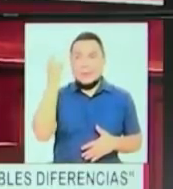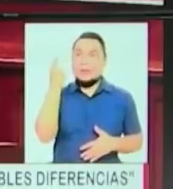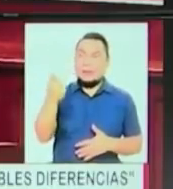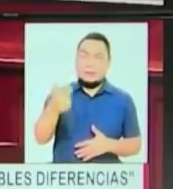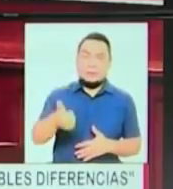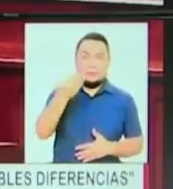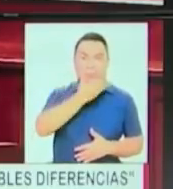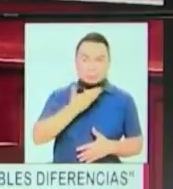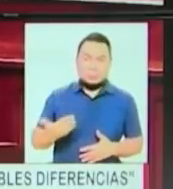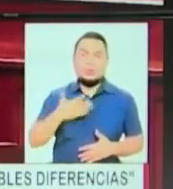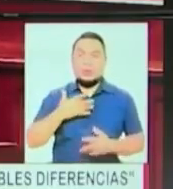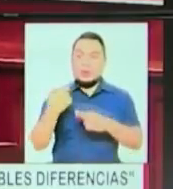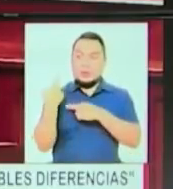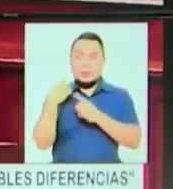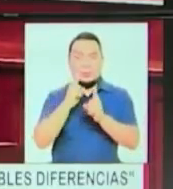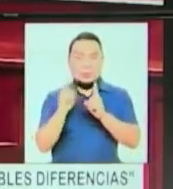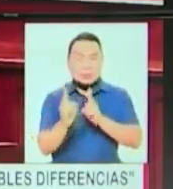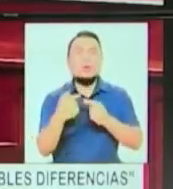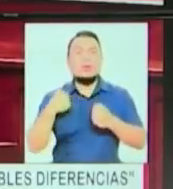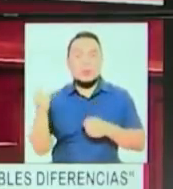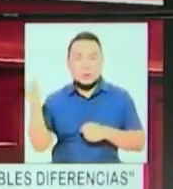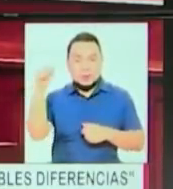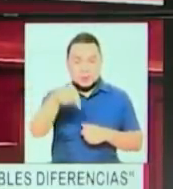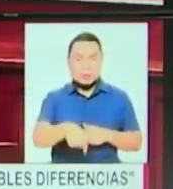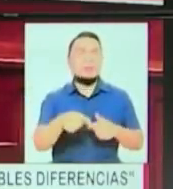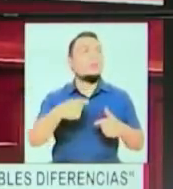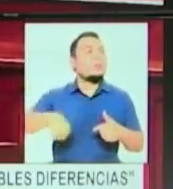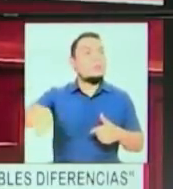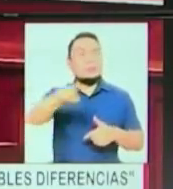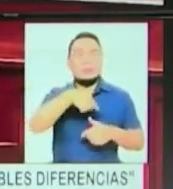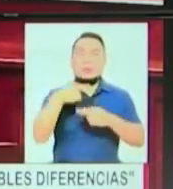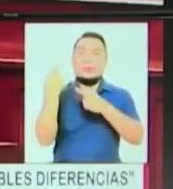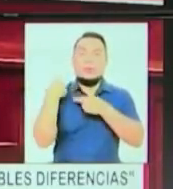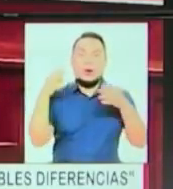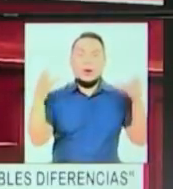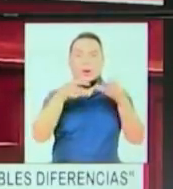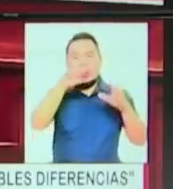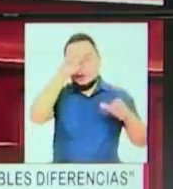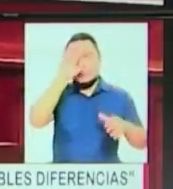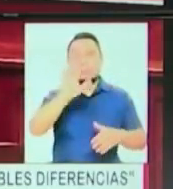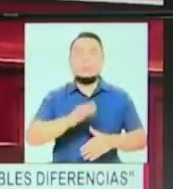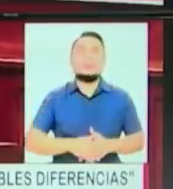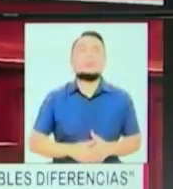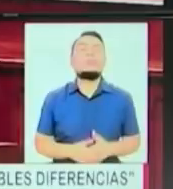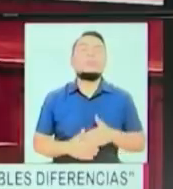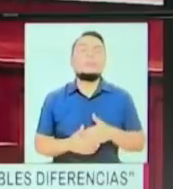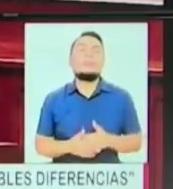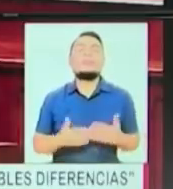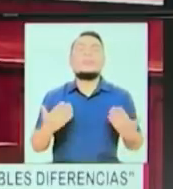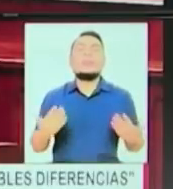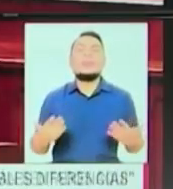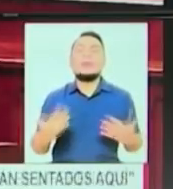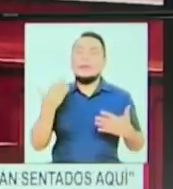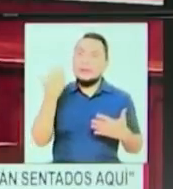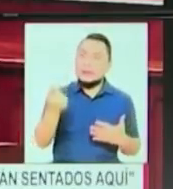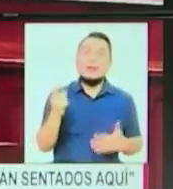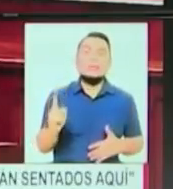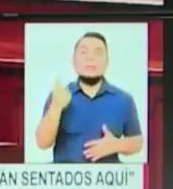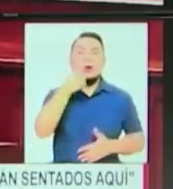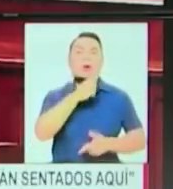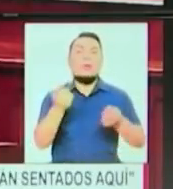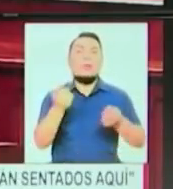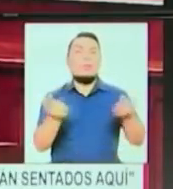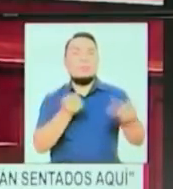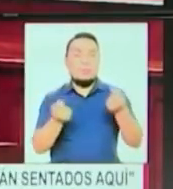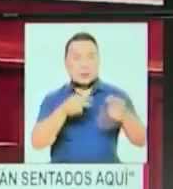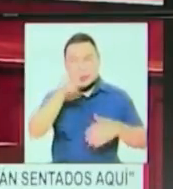que, por decir algo, para debatir, no estoy diciendo que esto se haga porque yo digo que esta es la luz que sana, que salva, que cura, que viene otra vez. Pero la empresa Walgreens, que